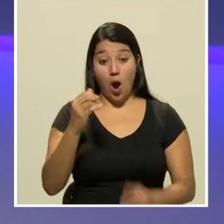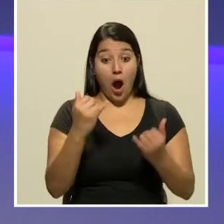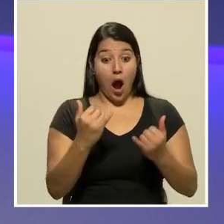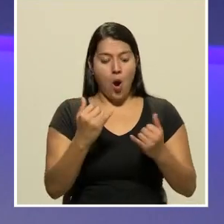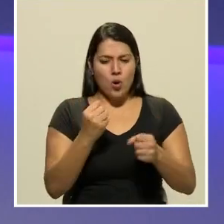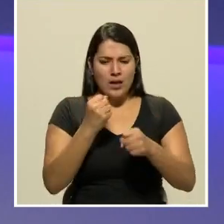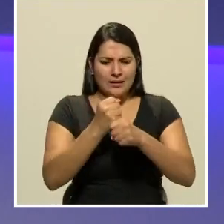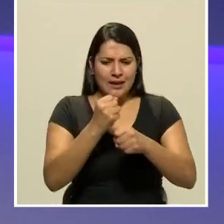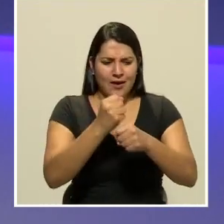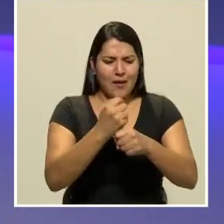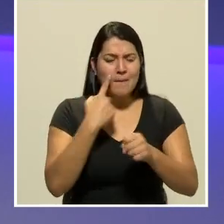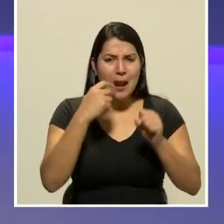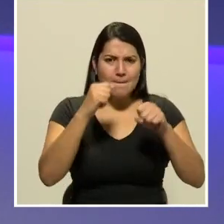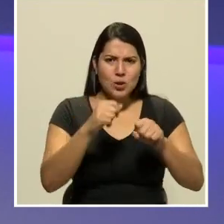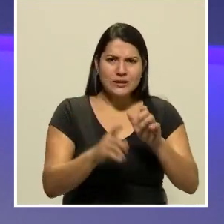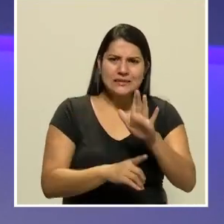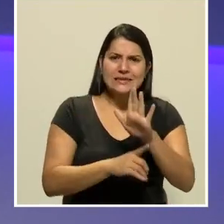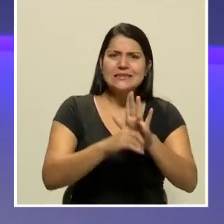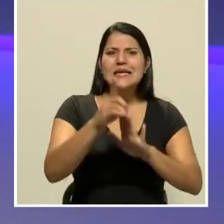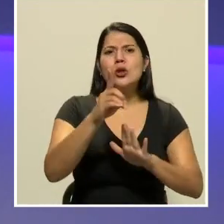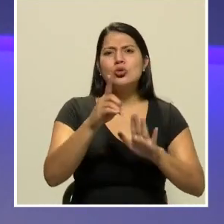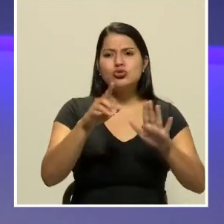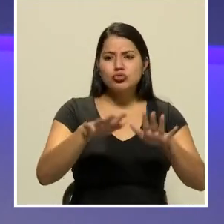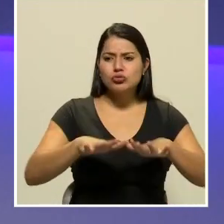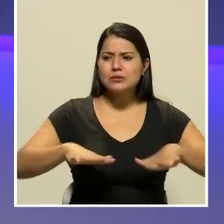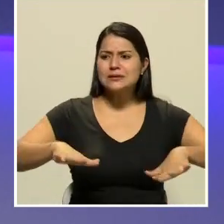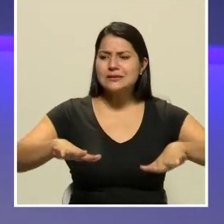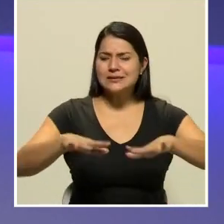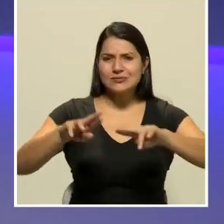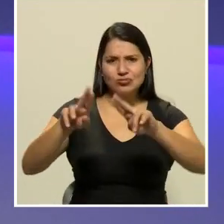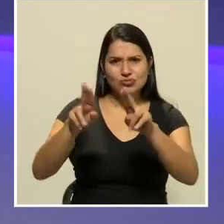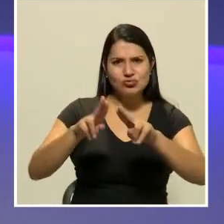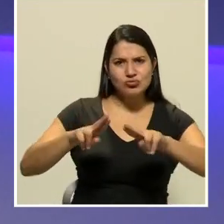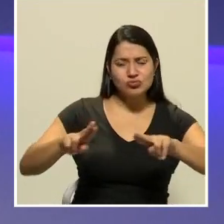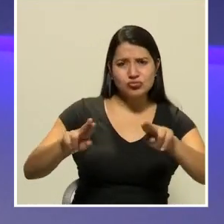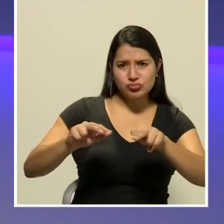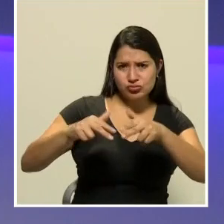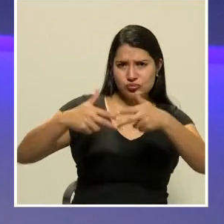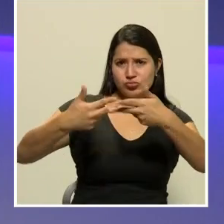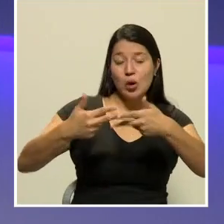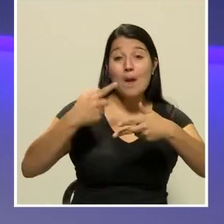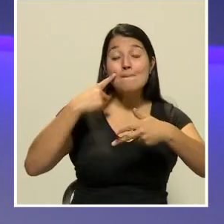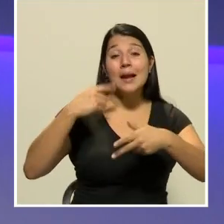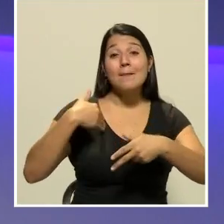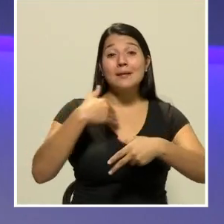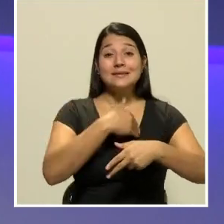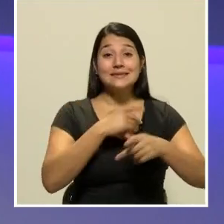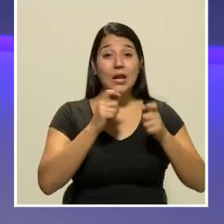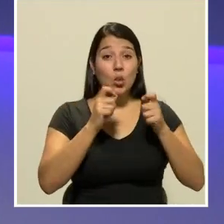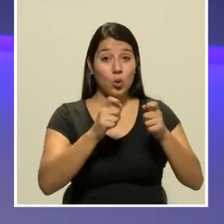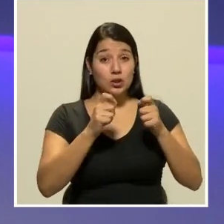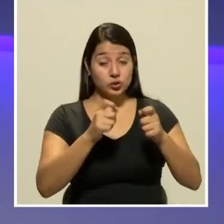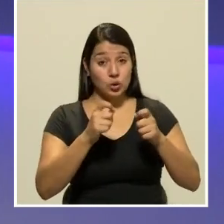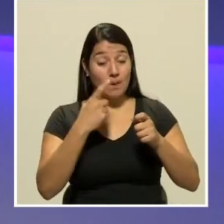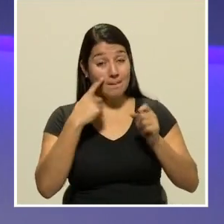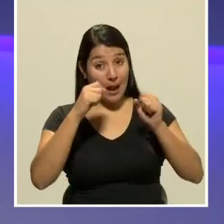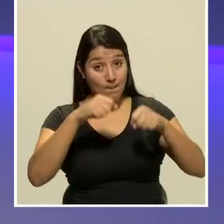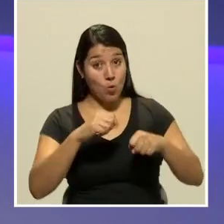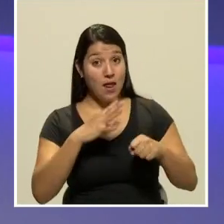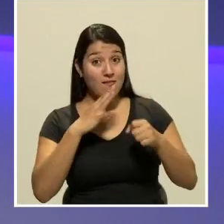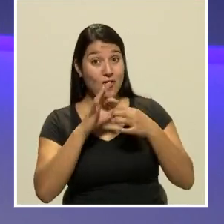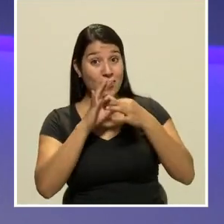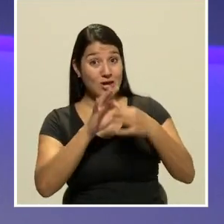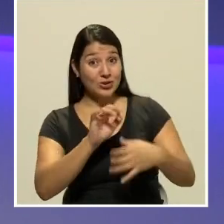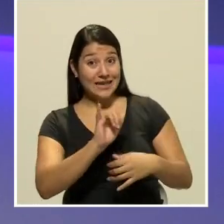campus virtuales e infraestructura para el MEP. Para conversar sobre estos temas, invité a